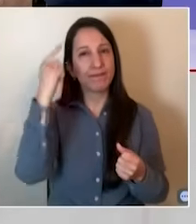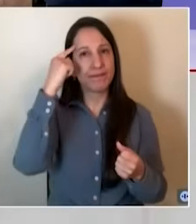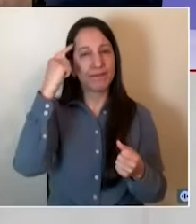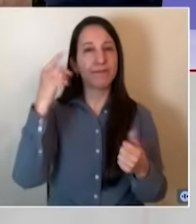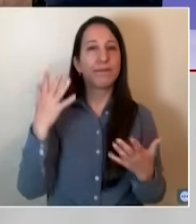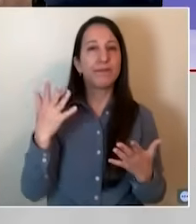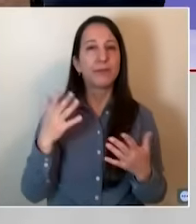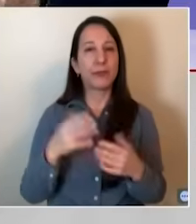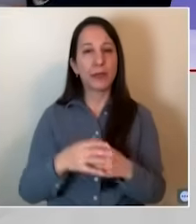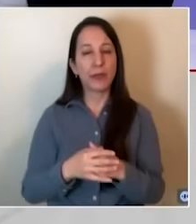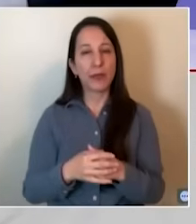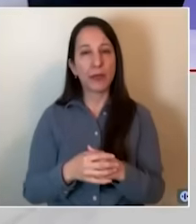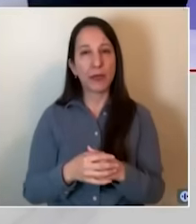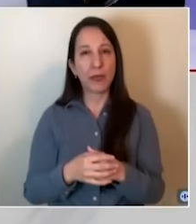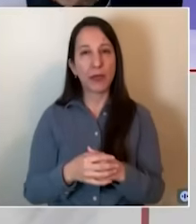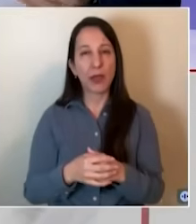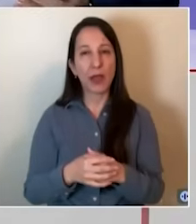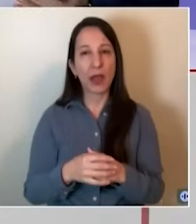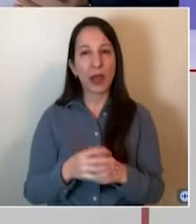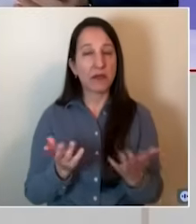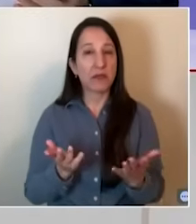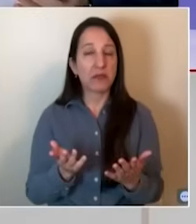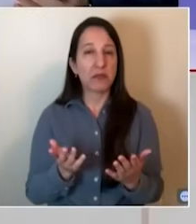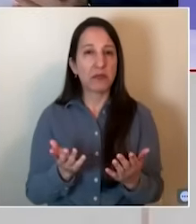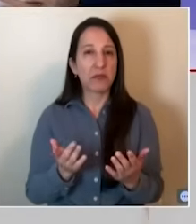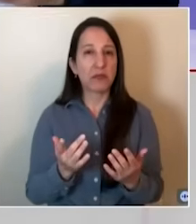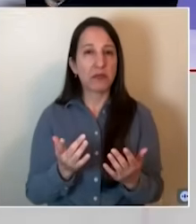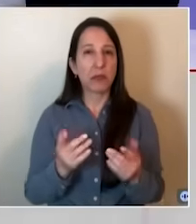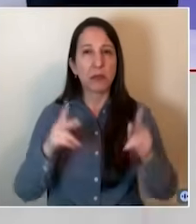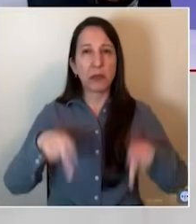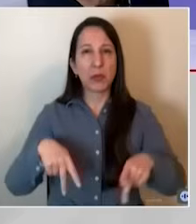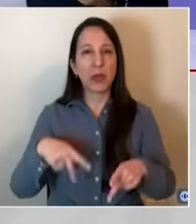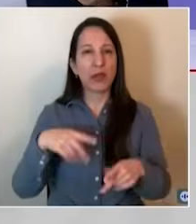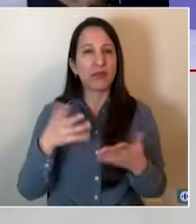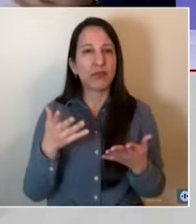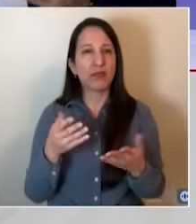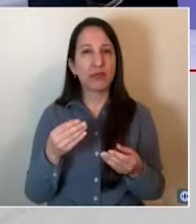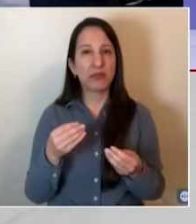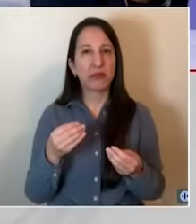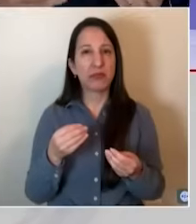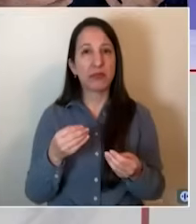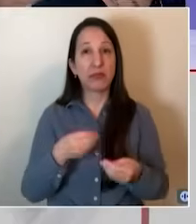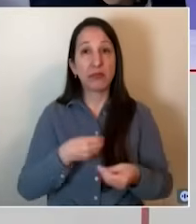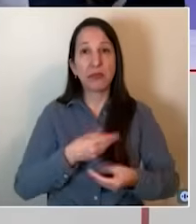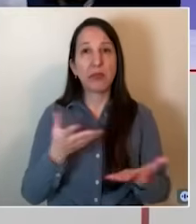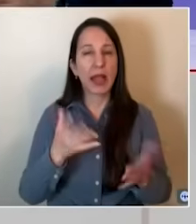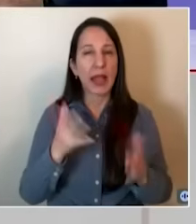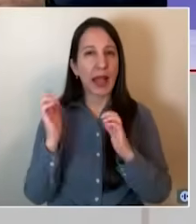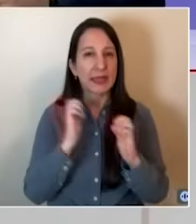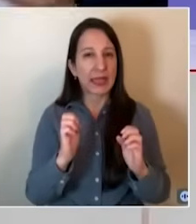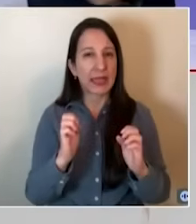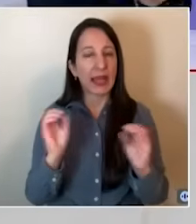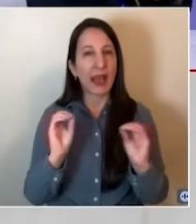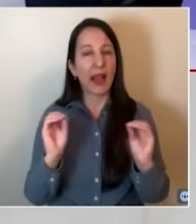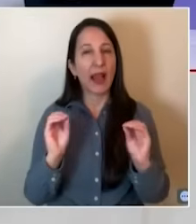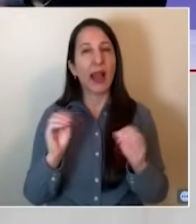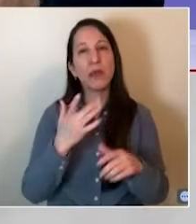como porque no tengo nada más que ofrecer en la estrategia, entonces voy a ofrecer